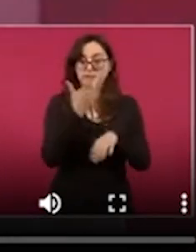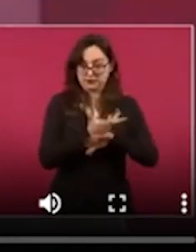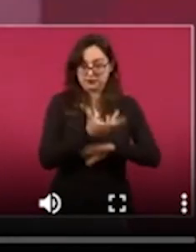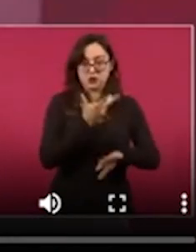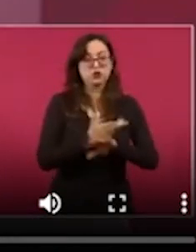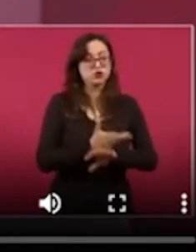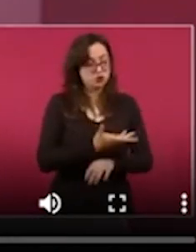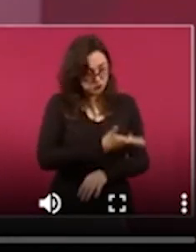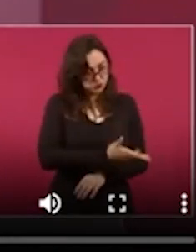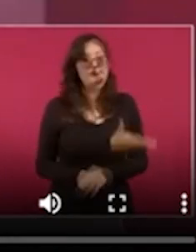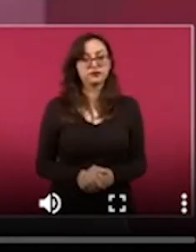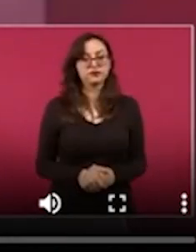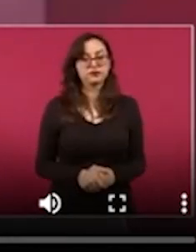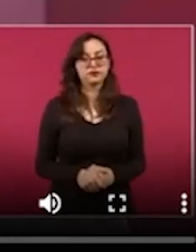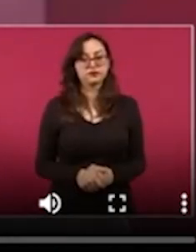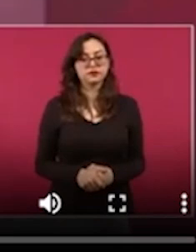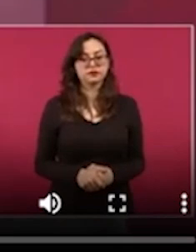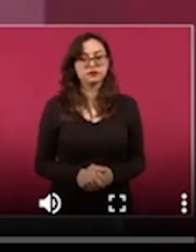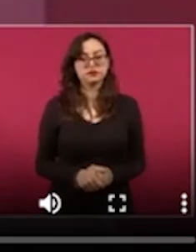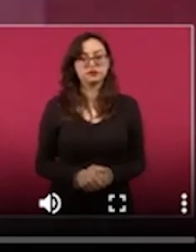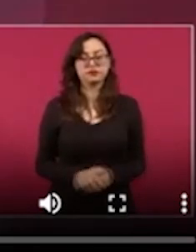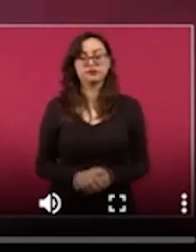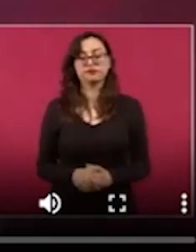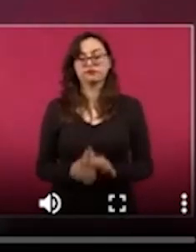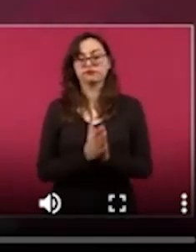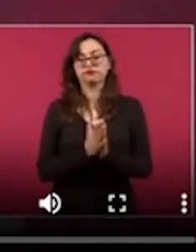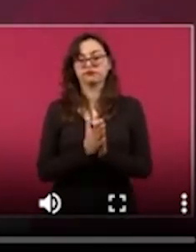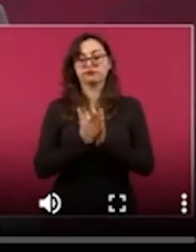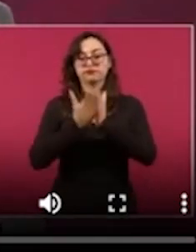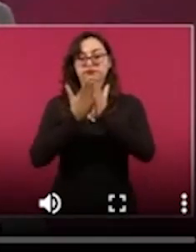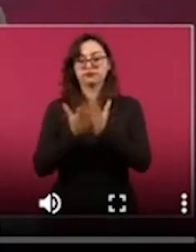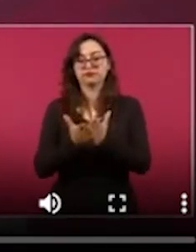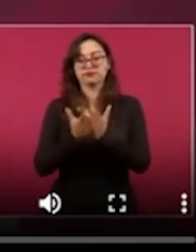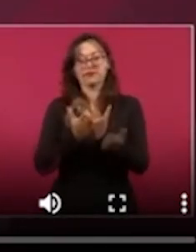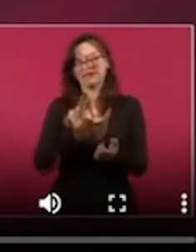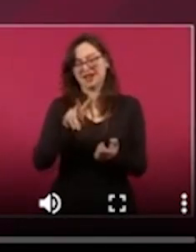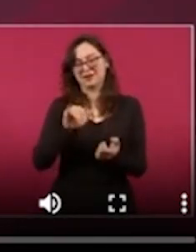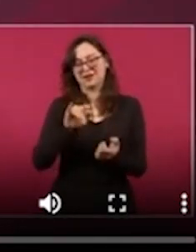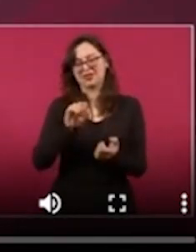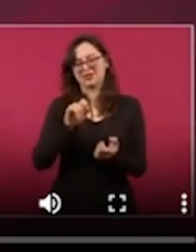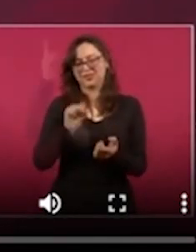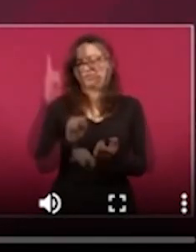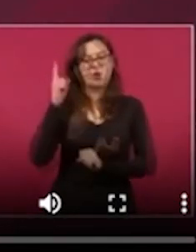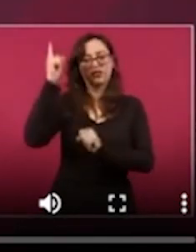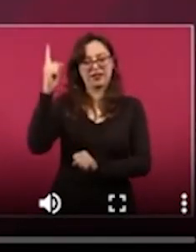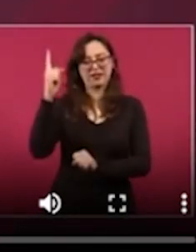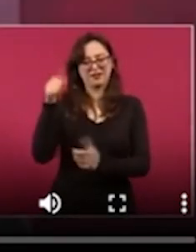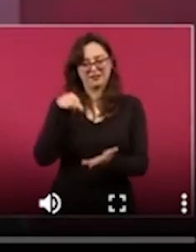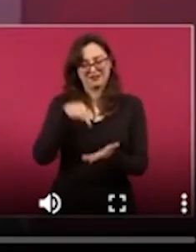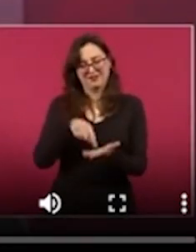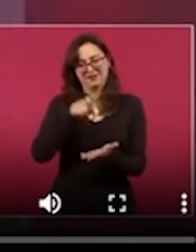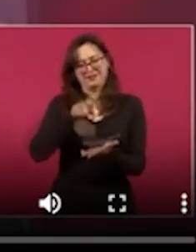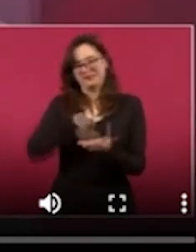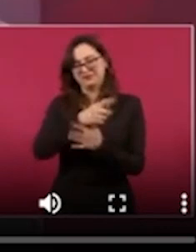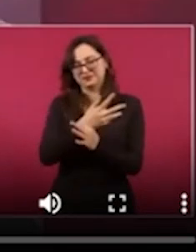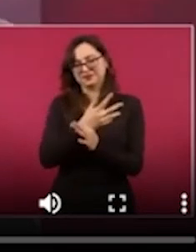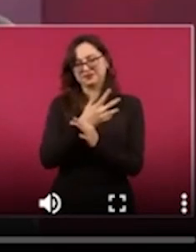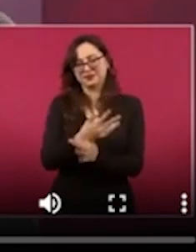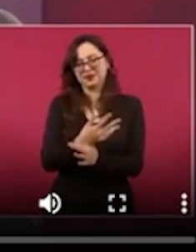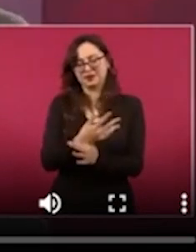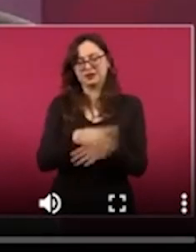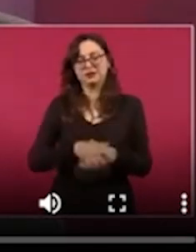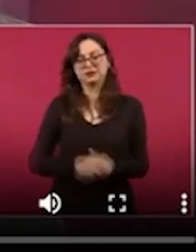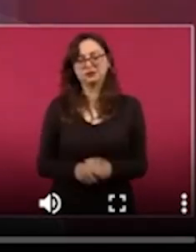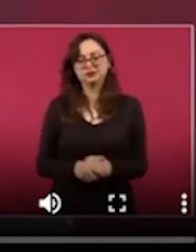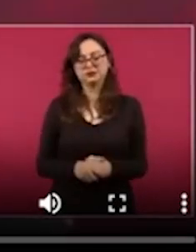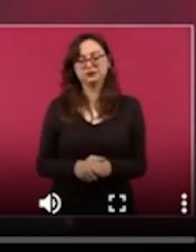están juzgando? Decía el Quijote, bueno, Cervantes, decía: por la